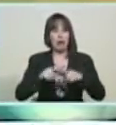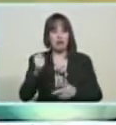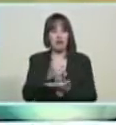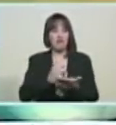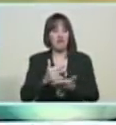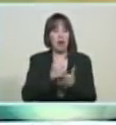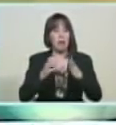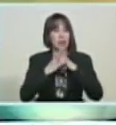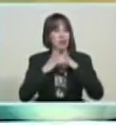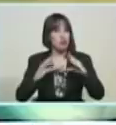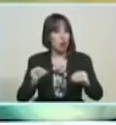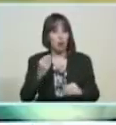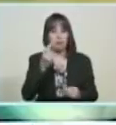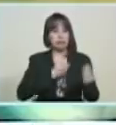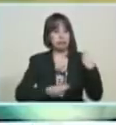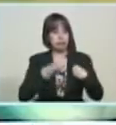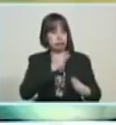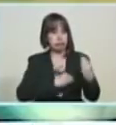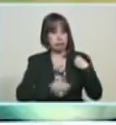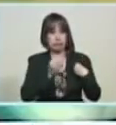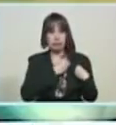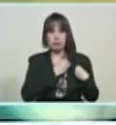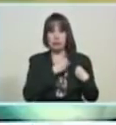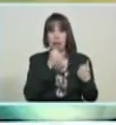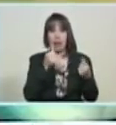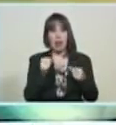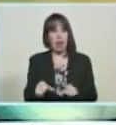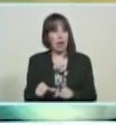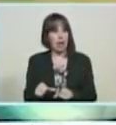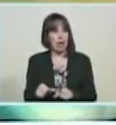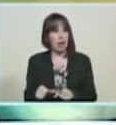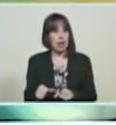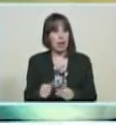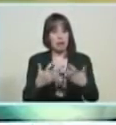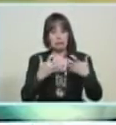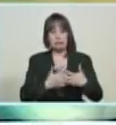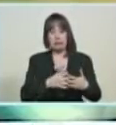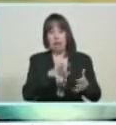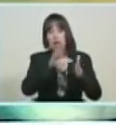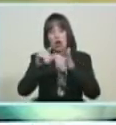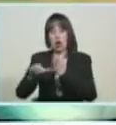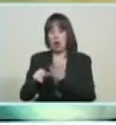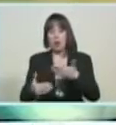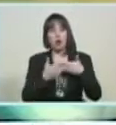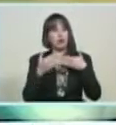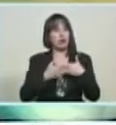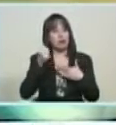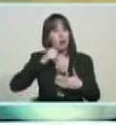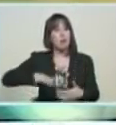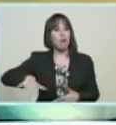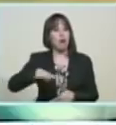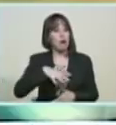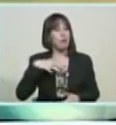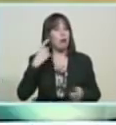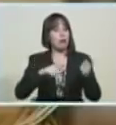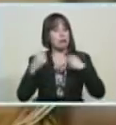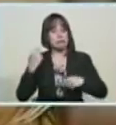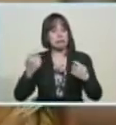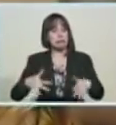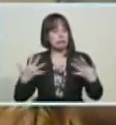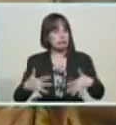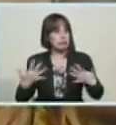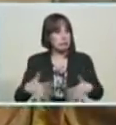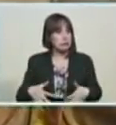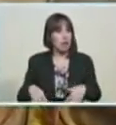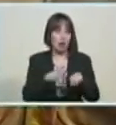Farmatodo. Me han dicho que Farmatodo es un asalto a mano armada contra el pueblo. Ministro de